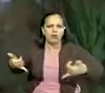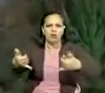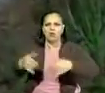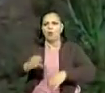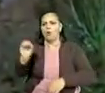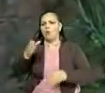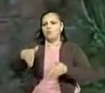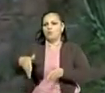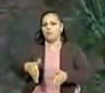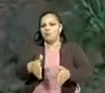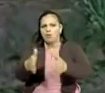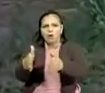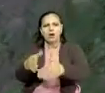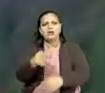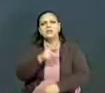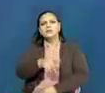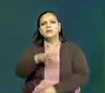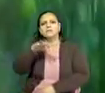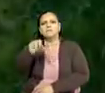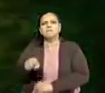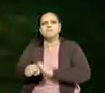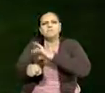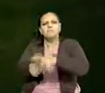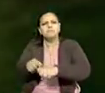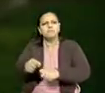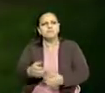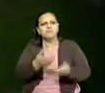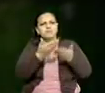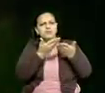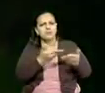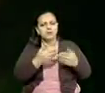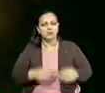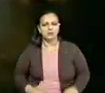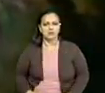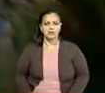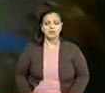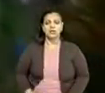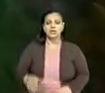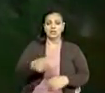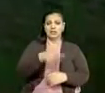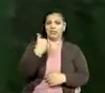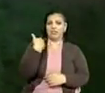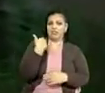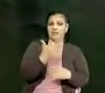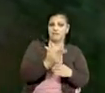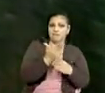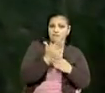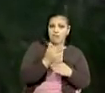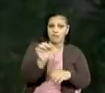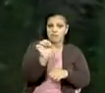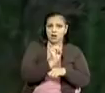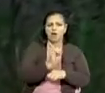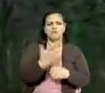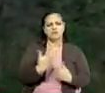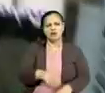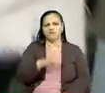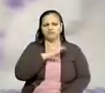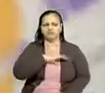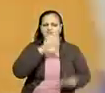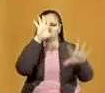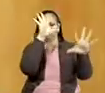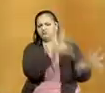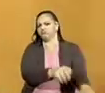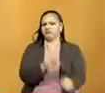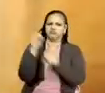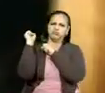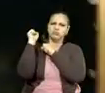carreteras. Se han decomisado armas de fuego y vehículos. En Guayaquil, los allanamientos se realizaron